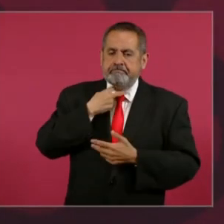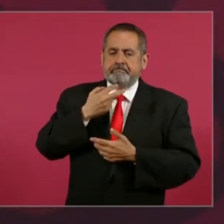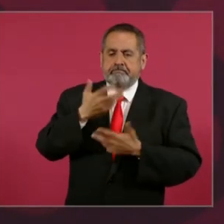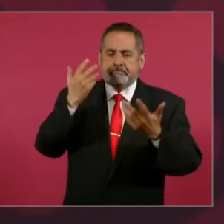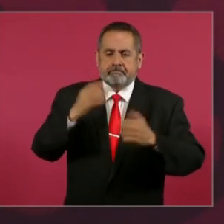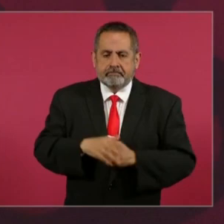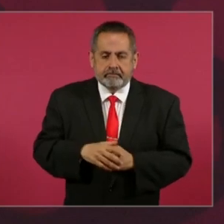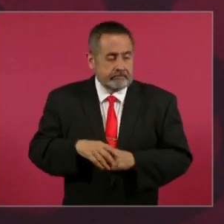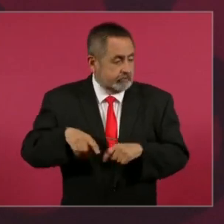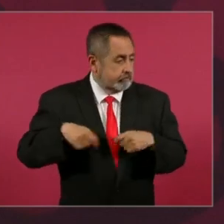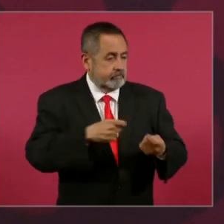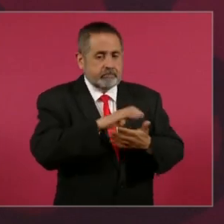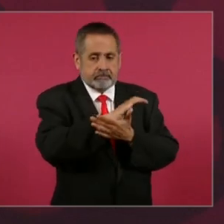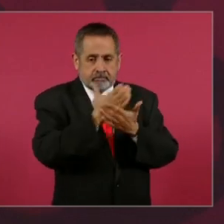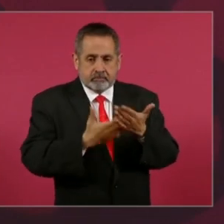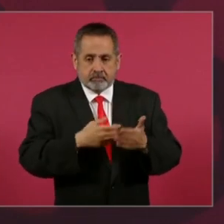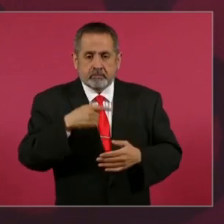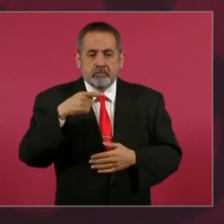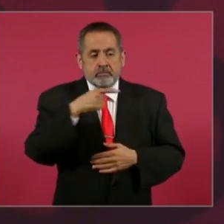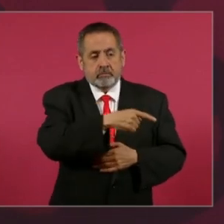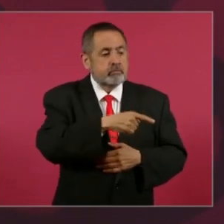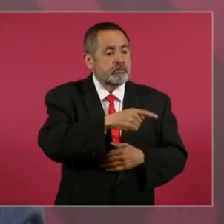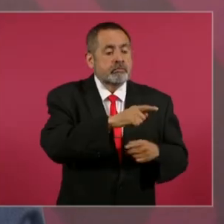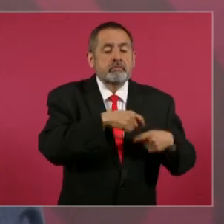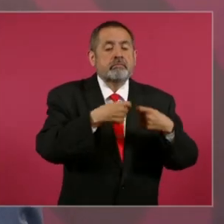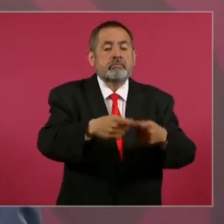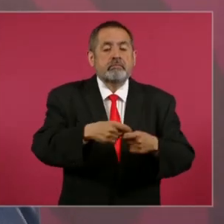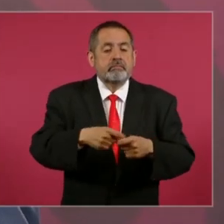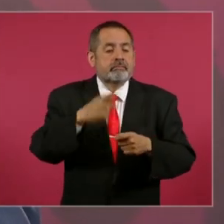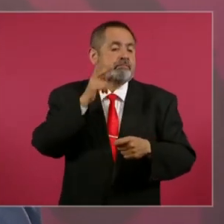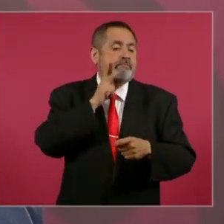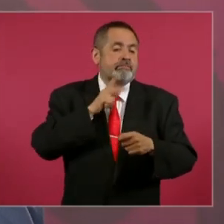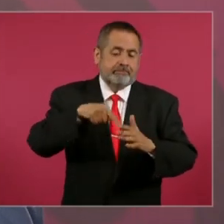y le dieron contratos para perforar en Pemex.